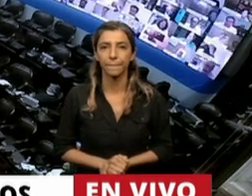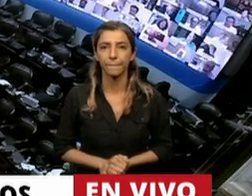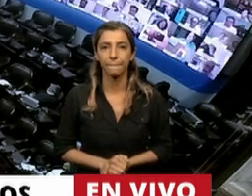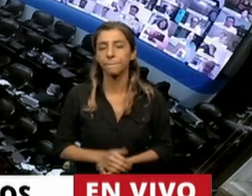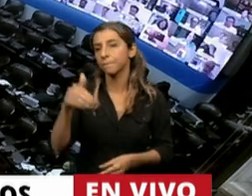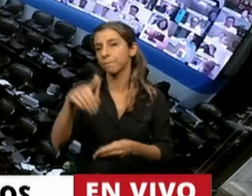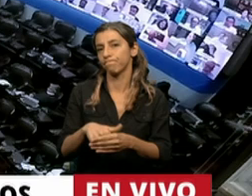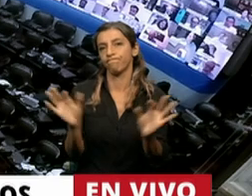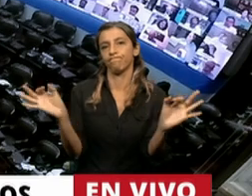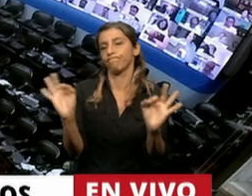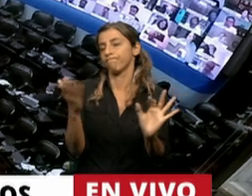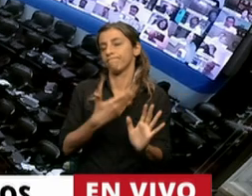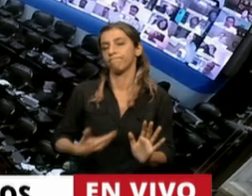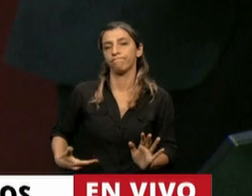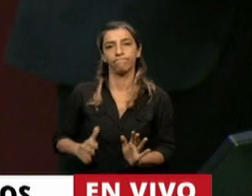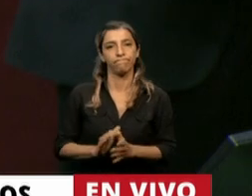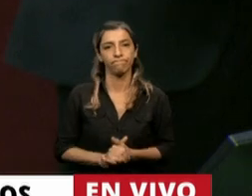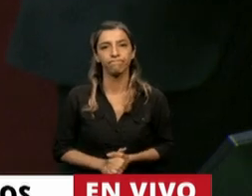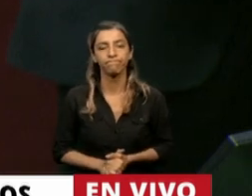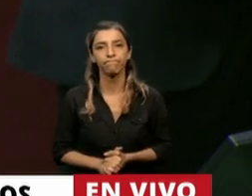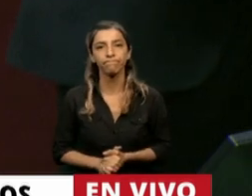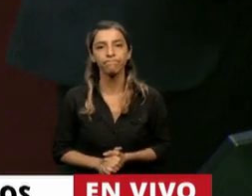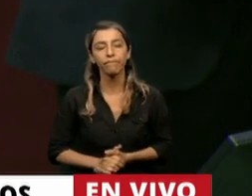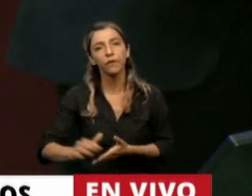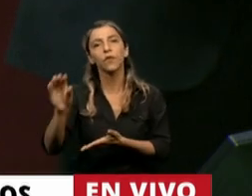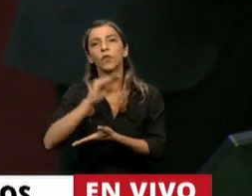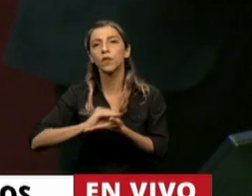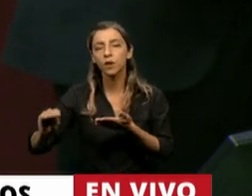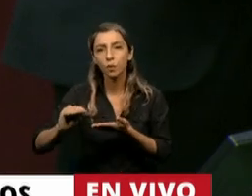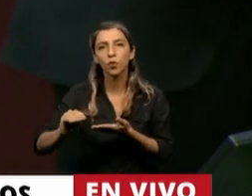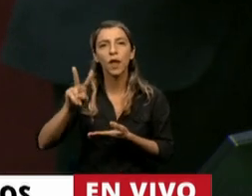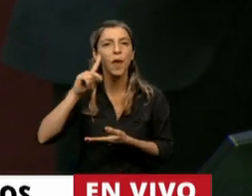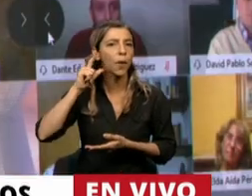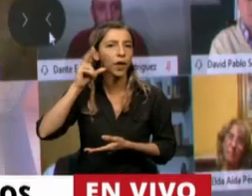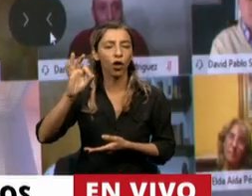me abstengo señor presidente diputada Alejandra